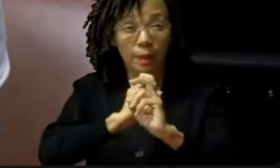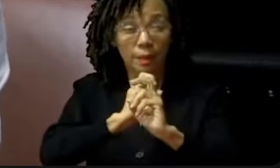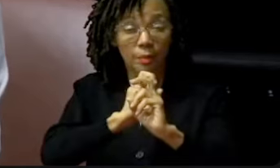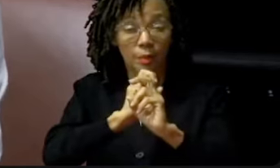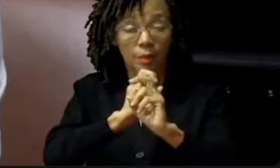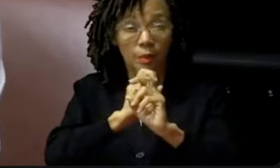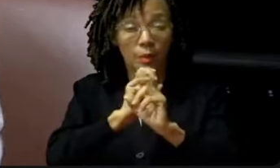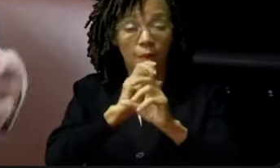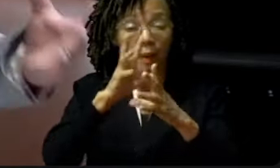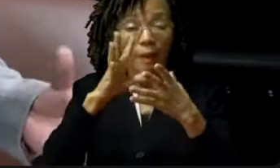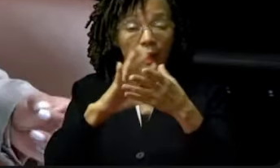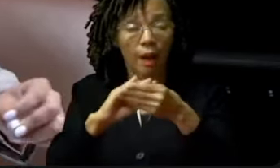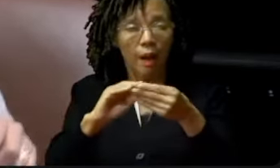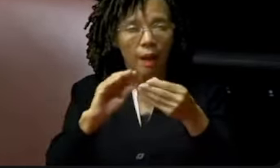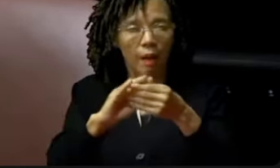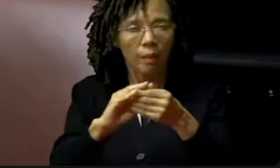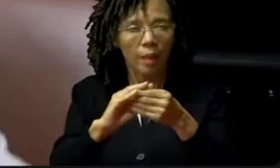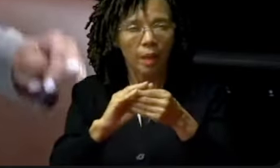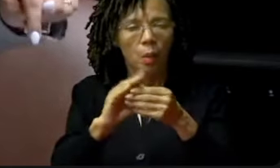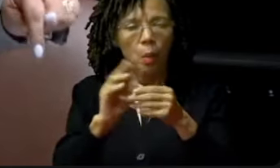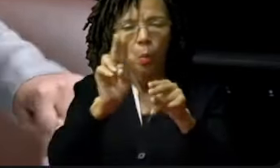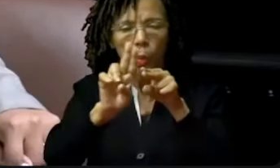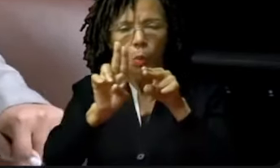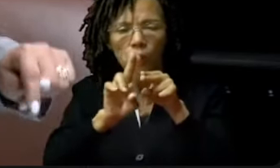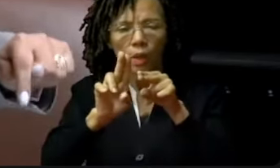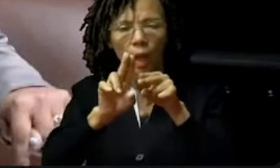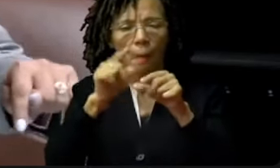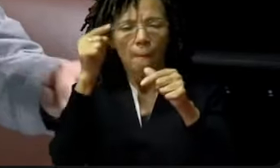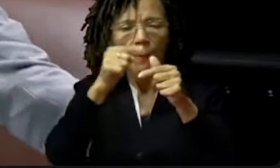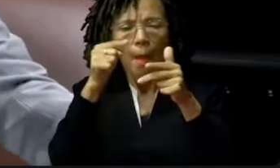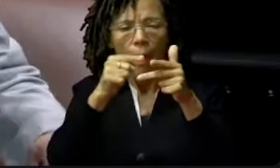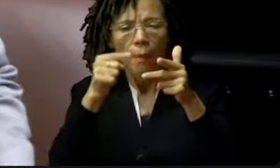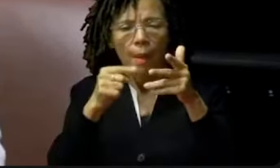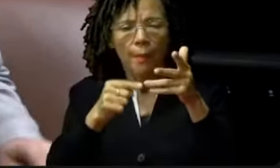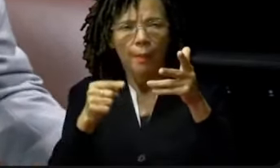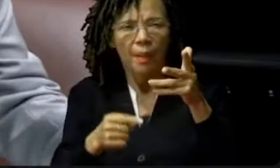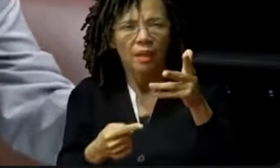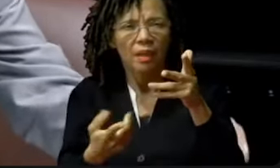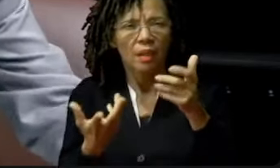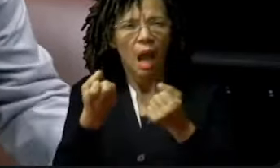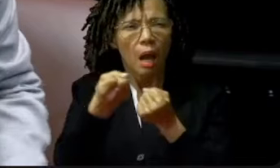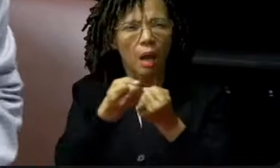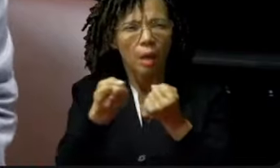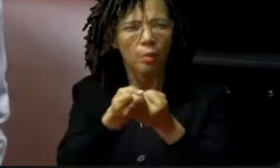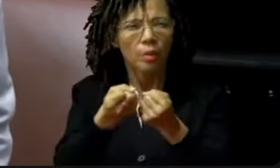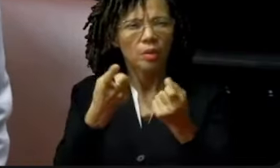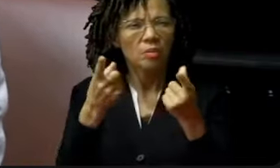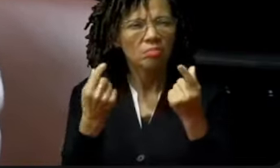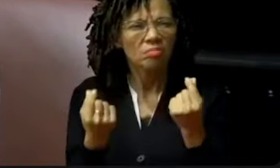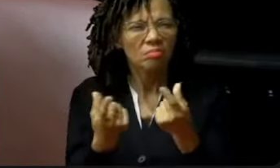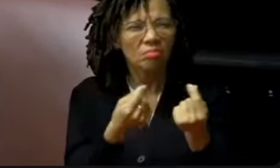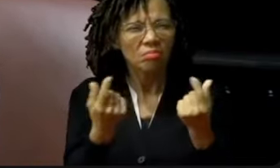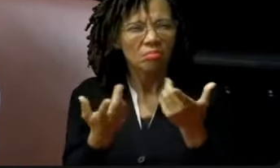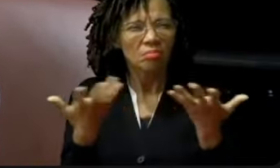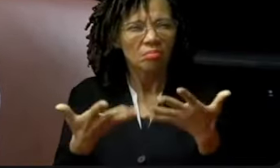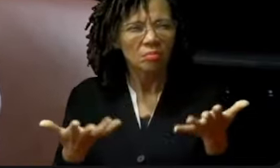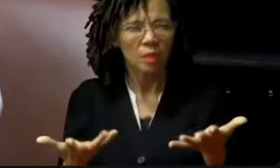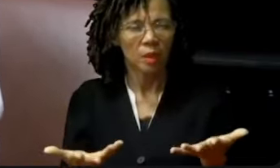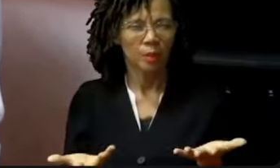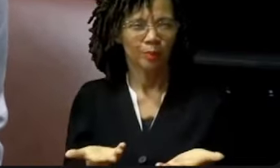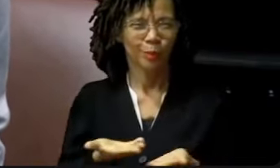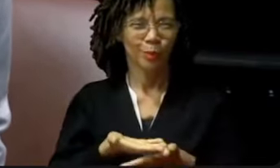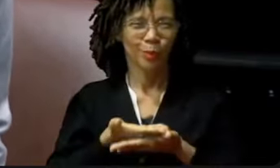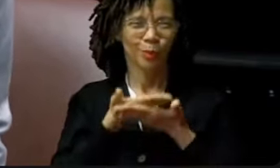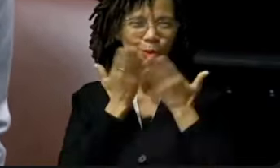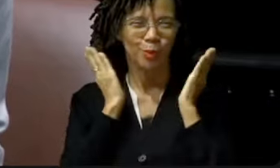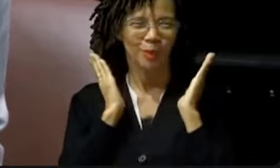esas políticas. Ciertamente, el país está financiando esos sectores de energía, pero ¿qué otros proyectos